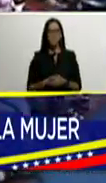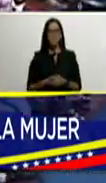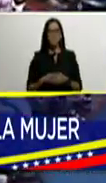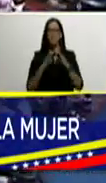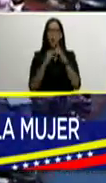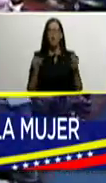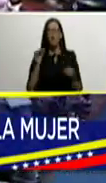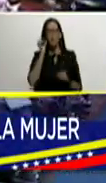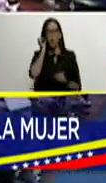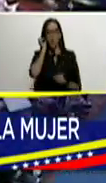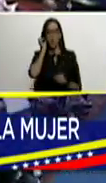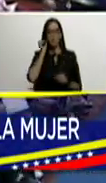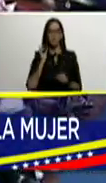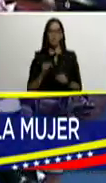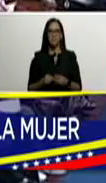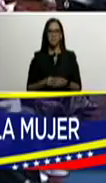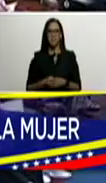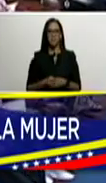Todas las mujeres,